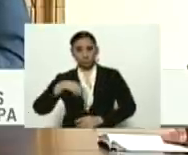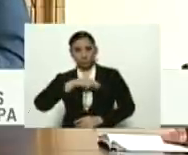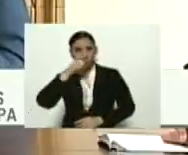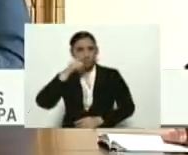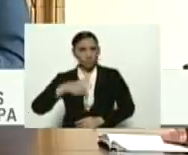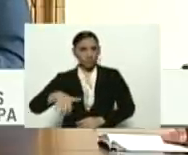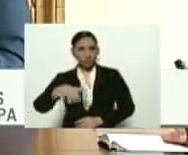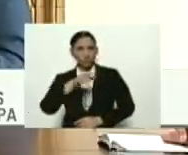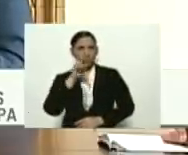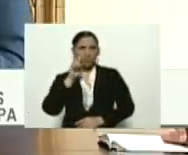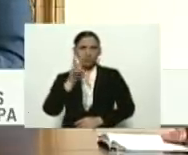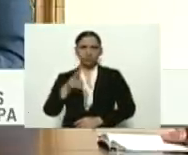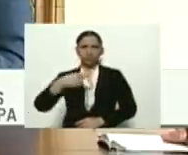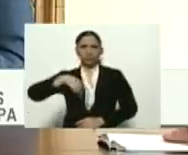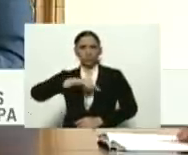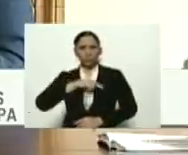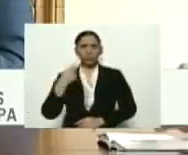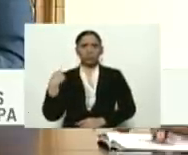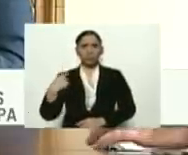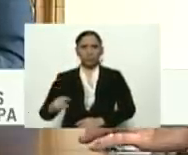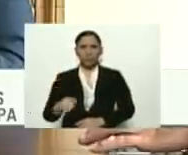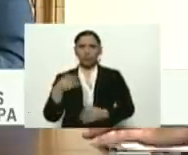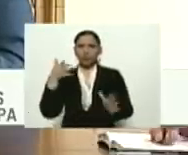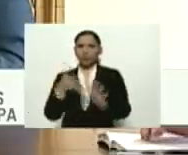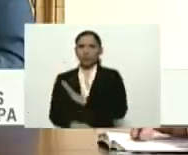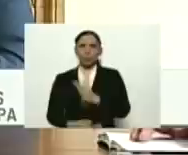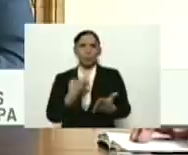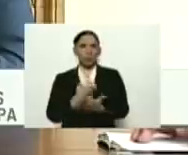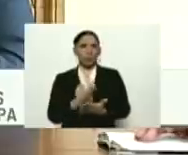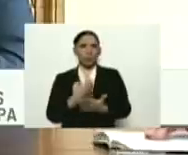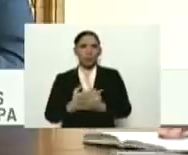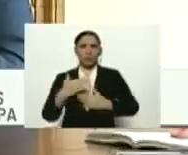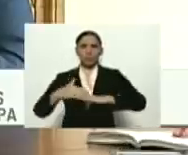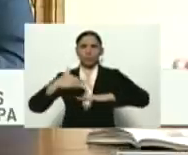la visión que tenemos de la economía post-pandemia.